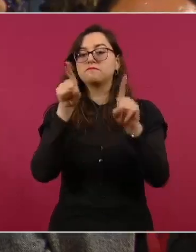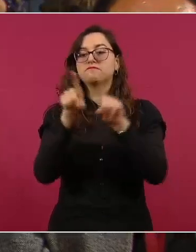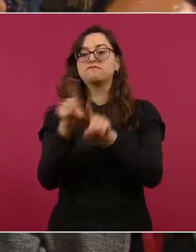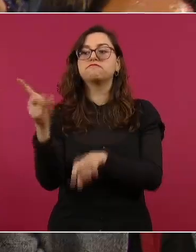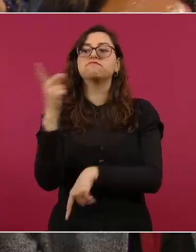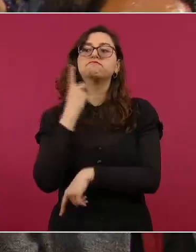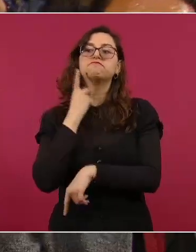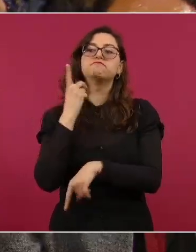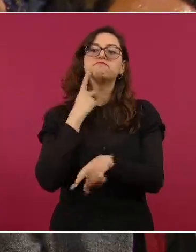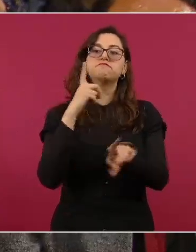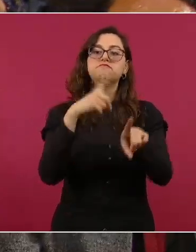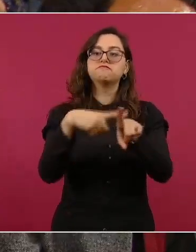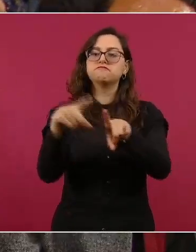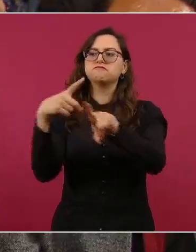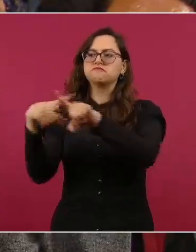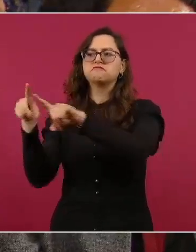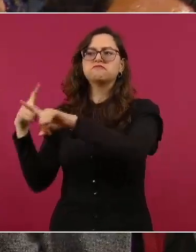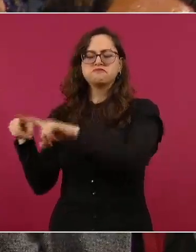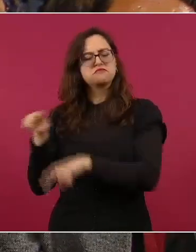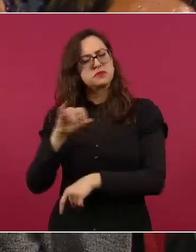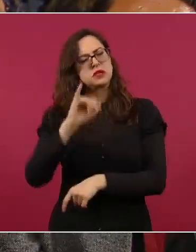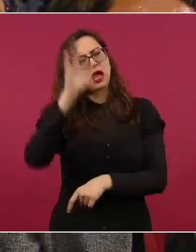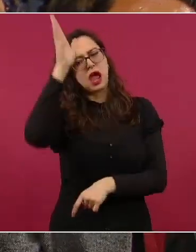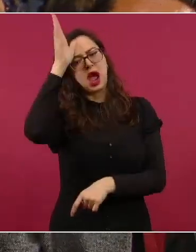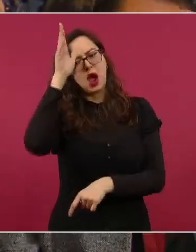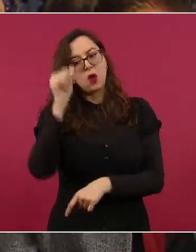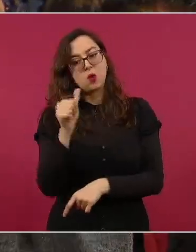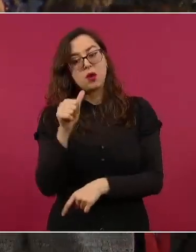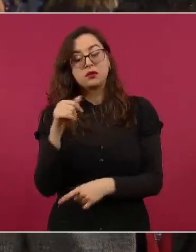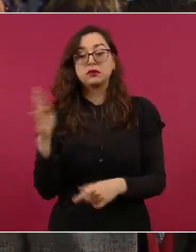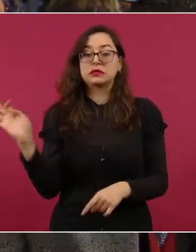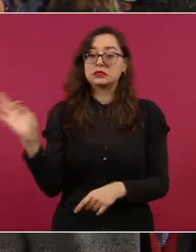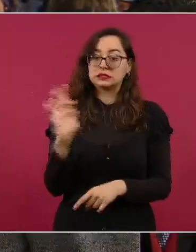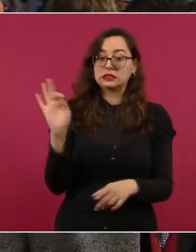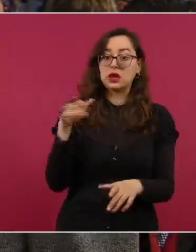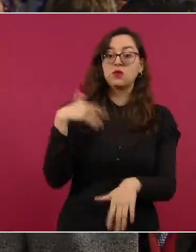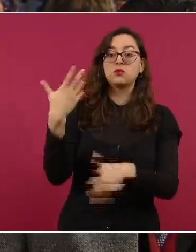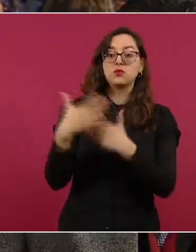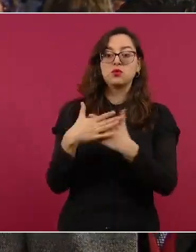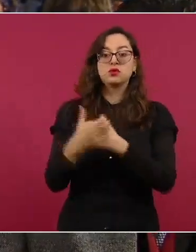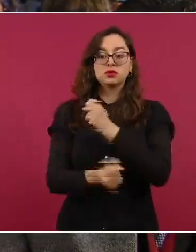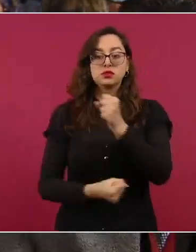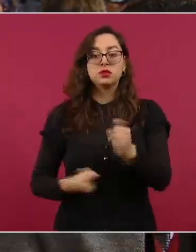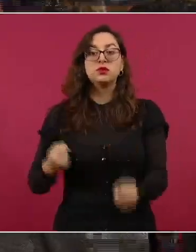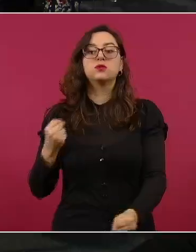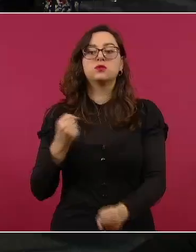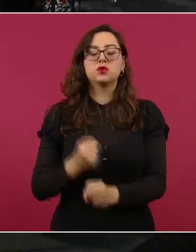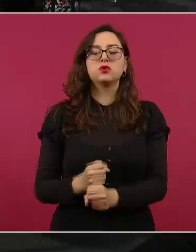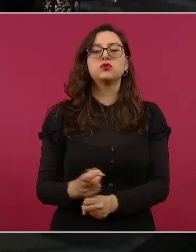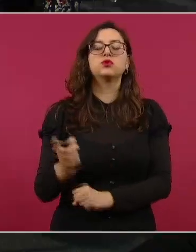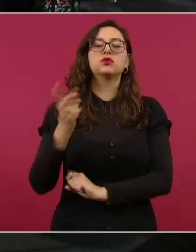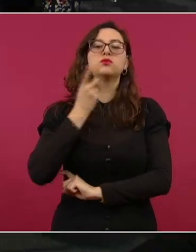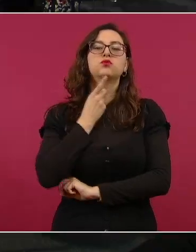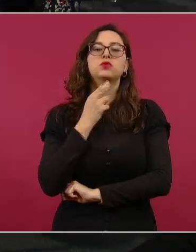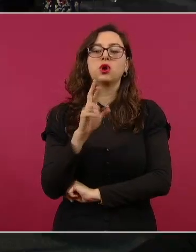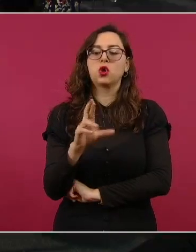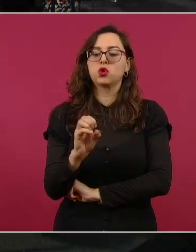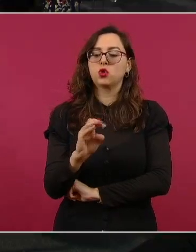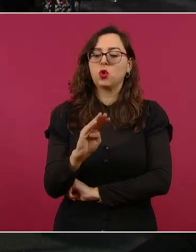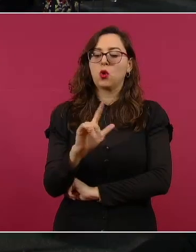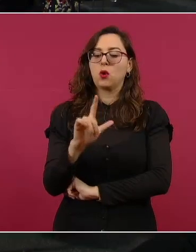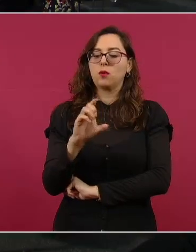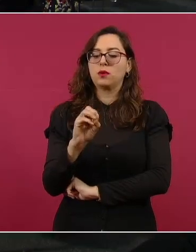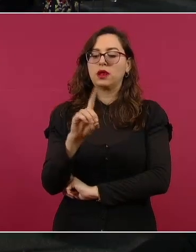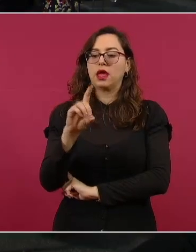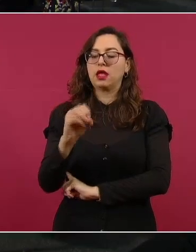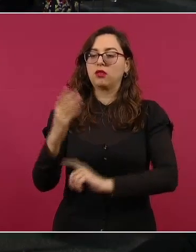políticas ya se han pronunciado a favor. Si durante el siguiente periodo legislativo el diputado Robledo la sube al pleno, y se aprueba, se envía a